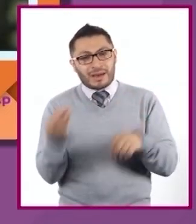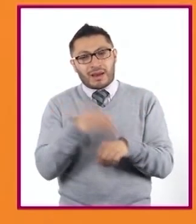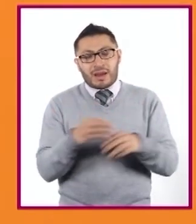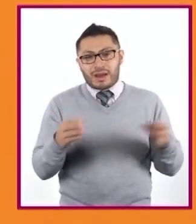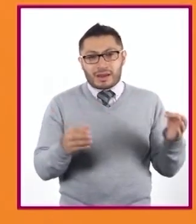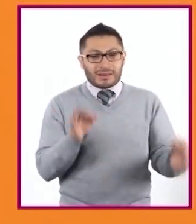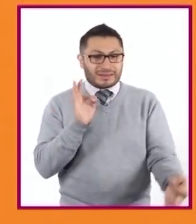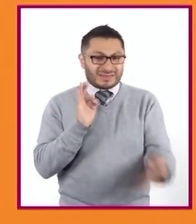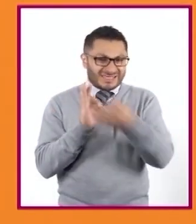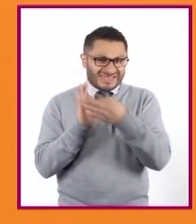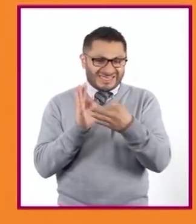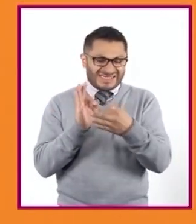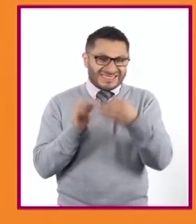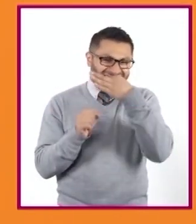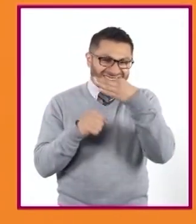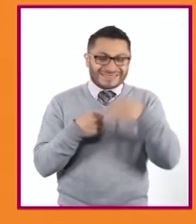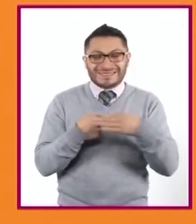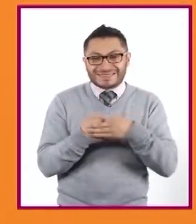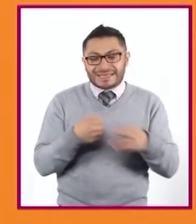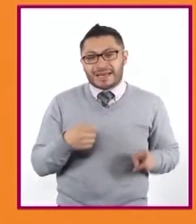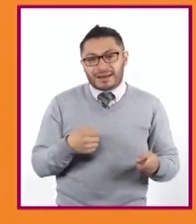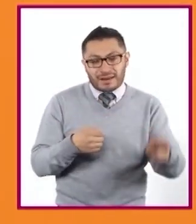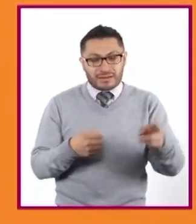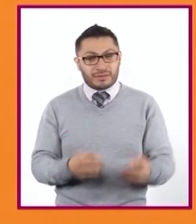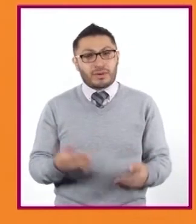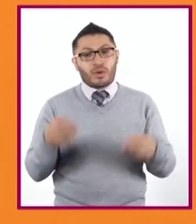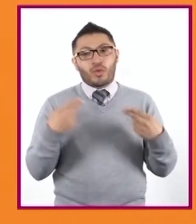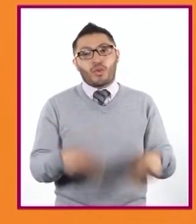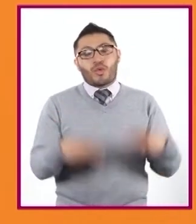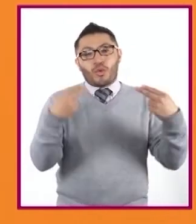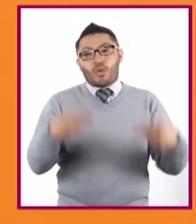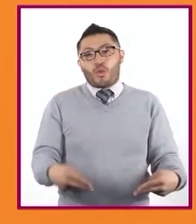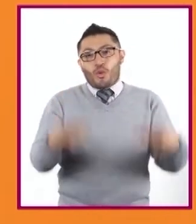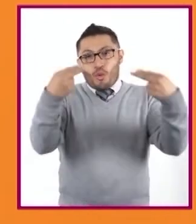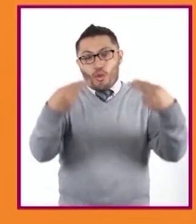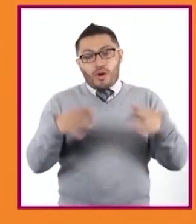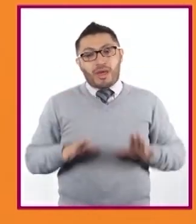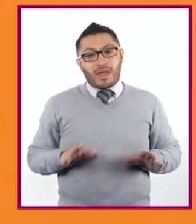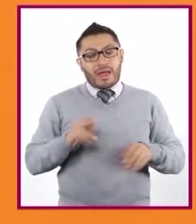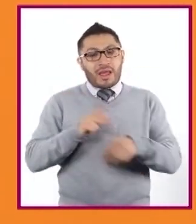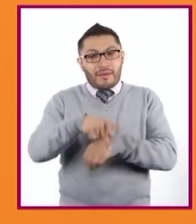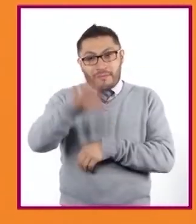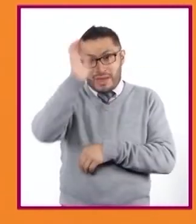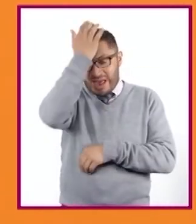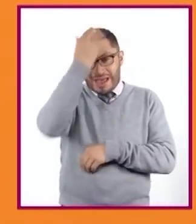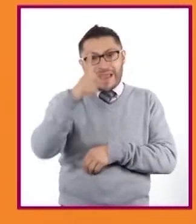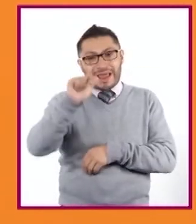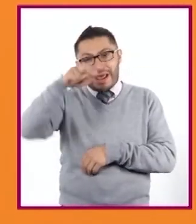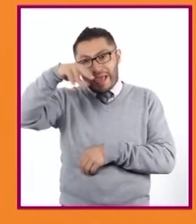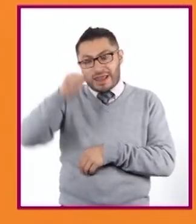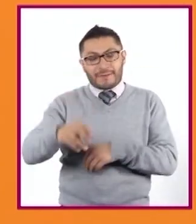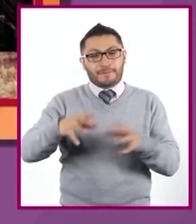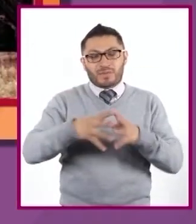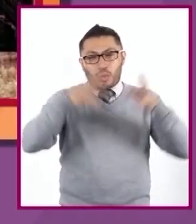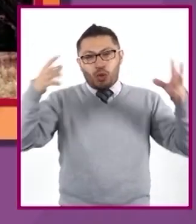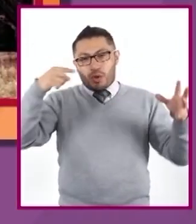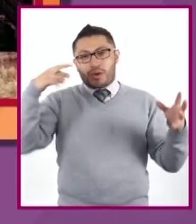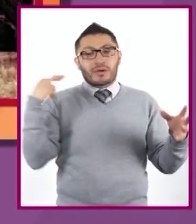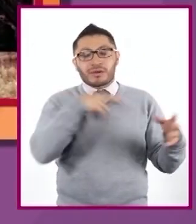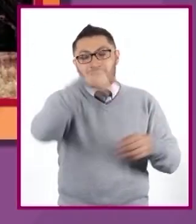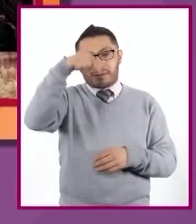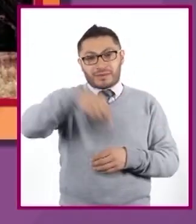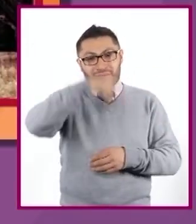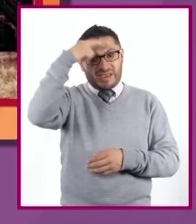río. El negocio de textiles de lana creció rápidamente en las ciudades de México y Puebla.